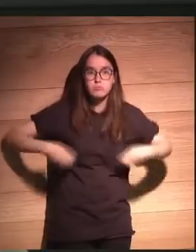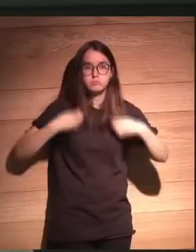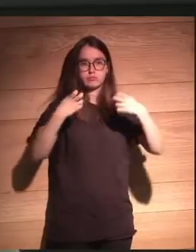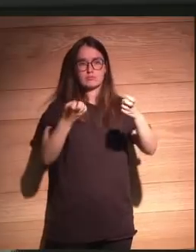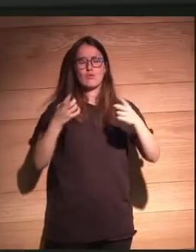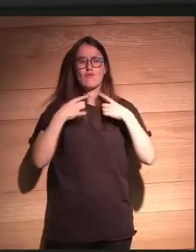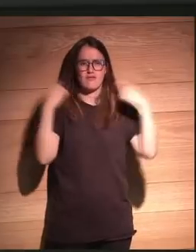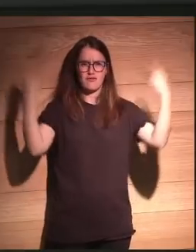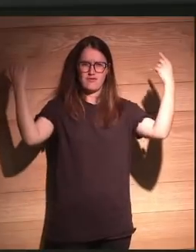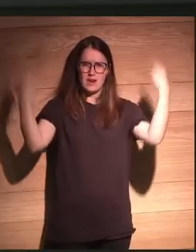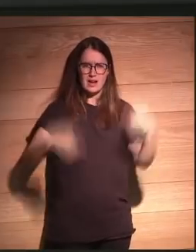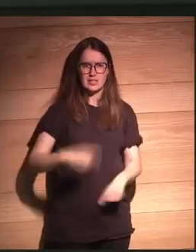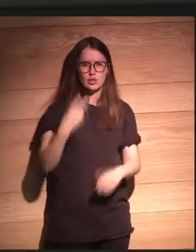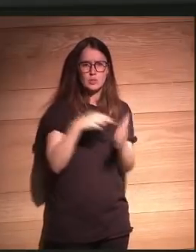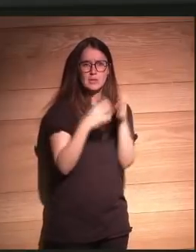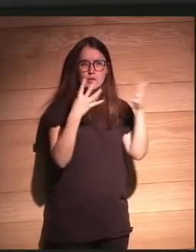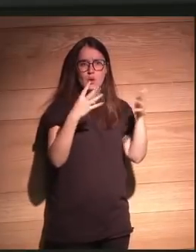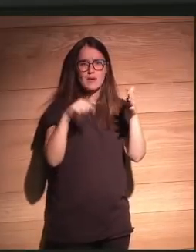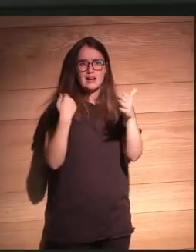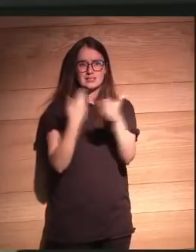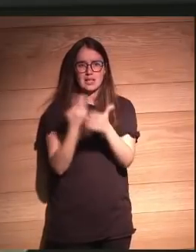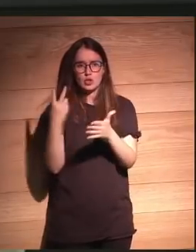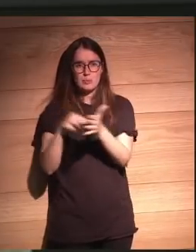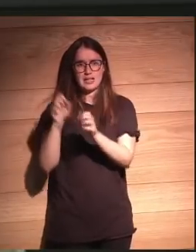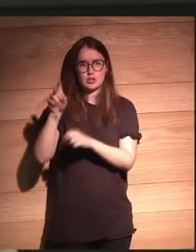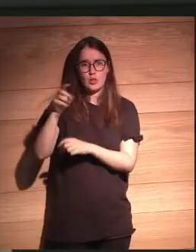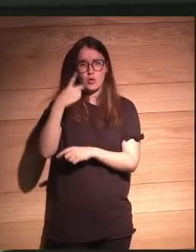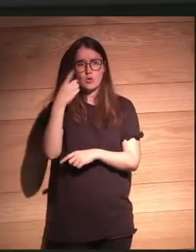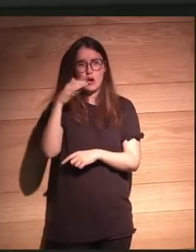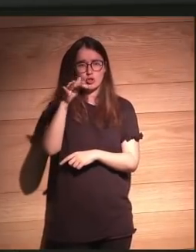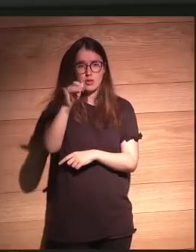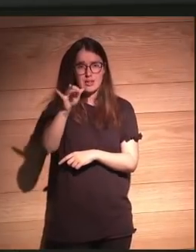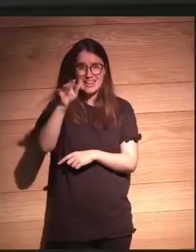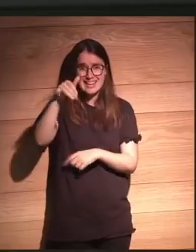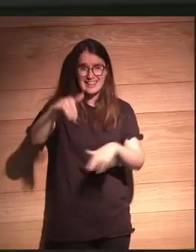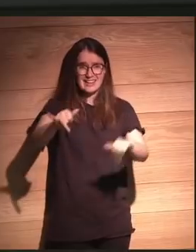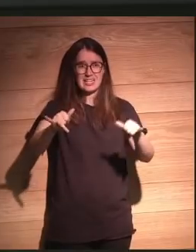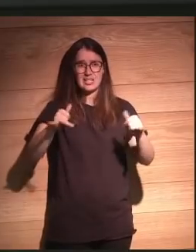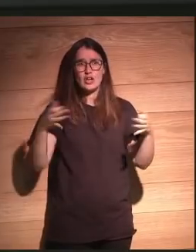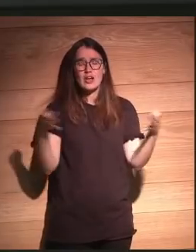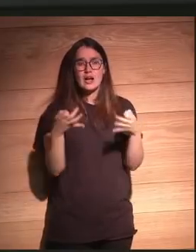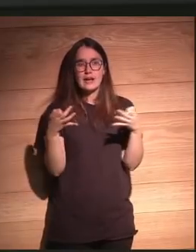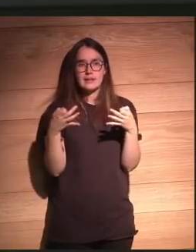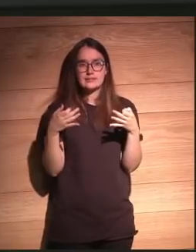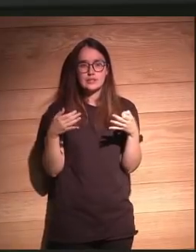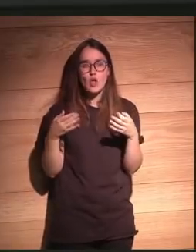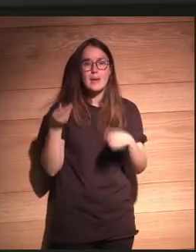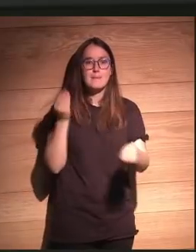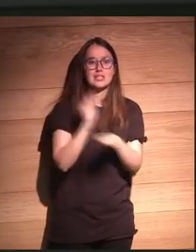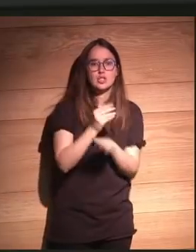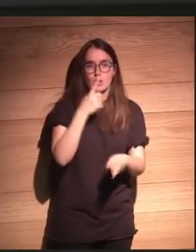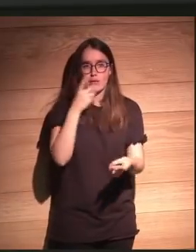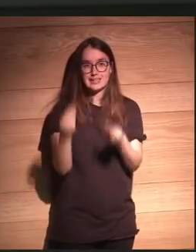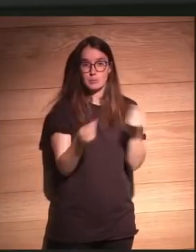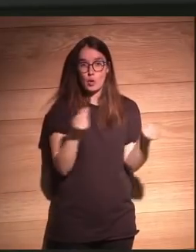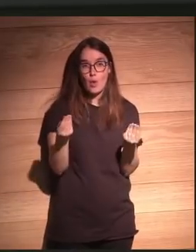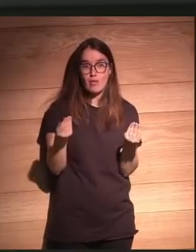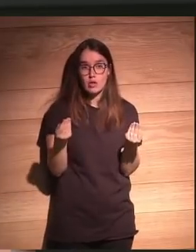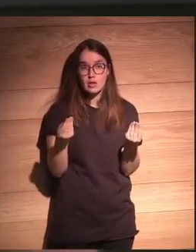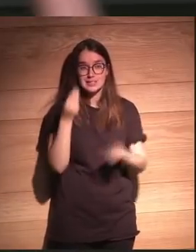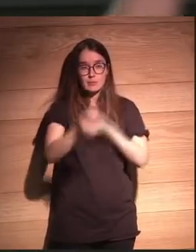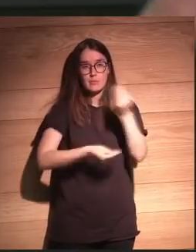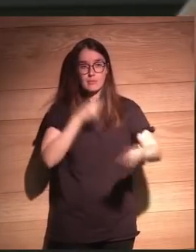auténtico fracaso. Entre 2009 y 2012 no se genera ni una sola SOCIMI en este país. La SOCIMI va a ser el vehículo de inversión o de especulación que se